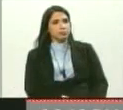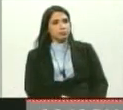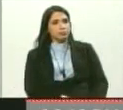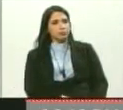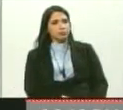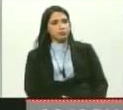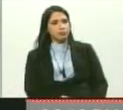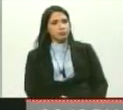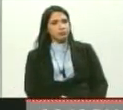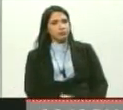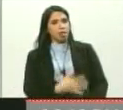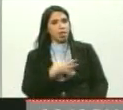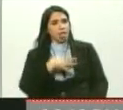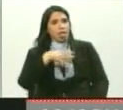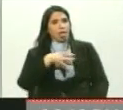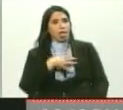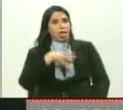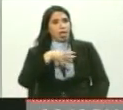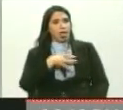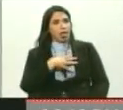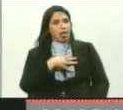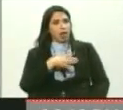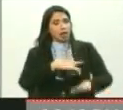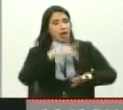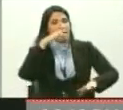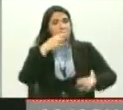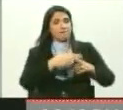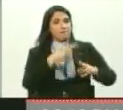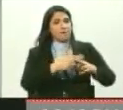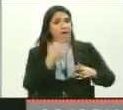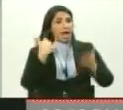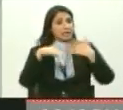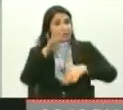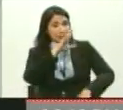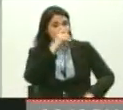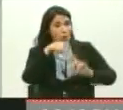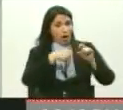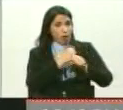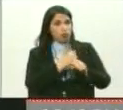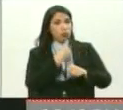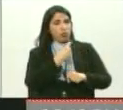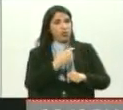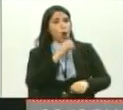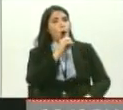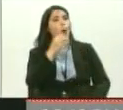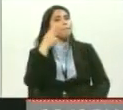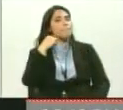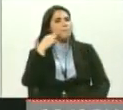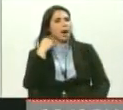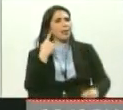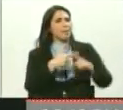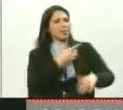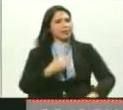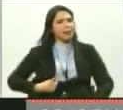de tipo pulmonar que venía, que iba a ser muy grave. Sí, hace 5 años, presidente. Y además